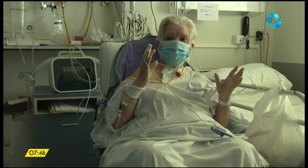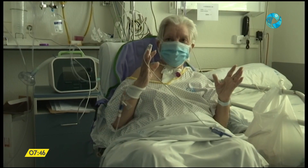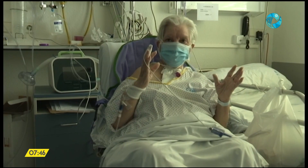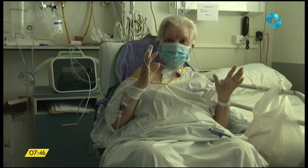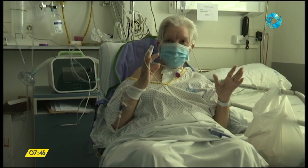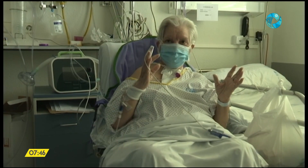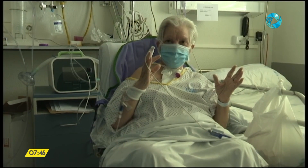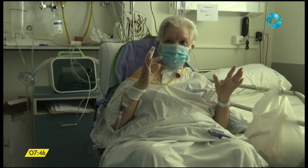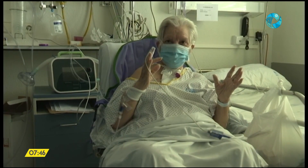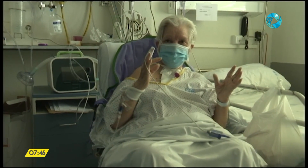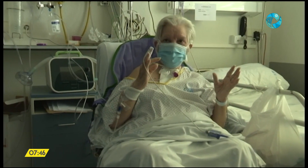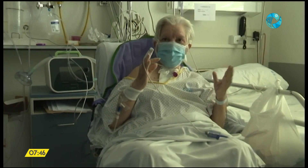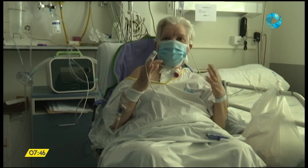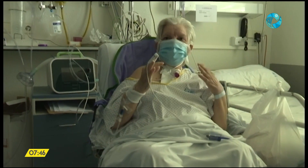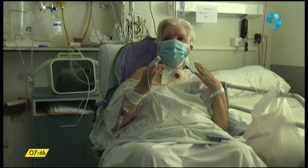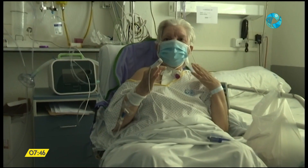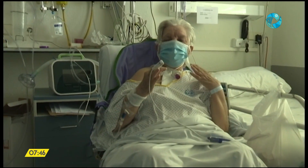me quede.